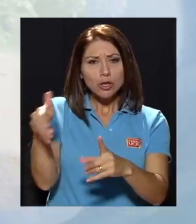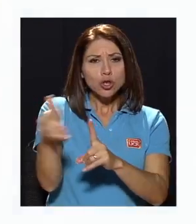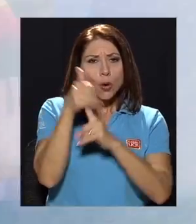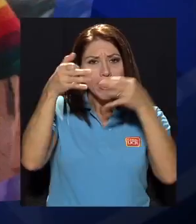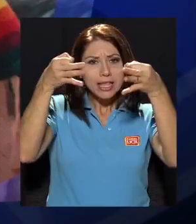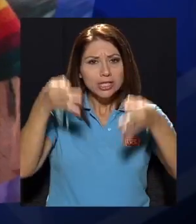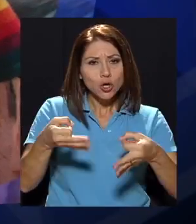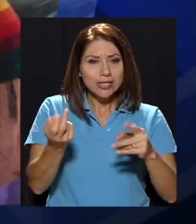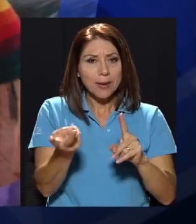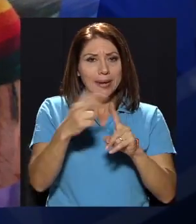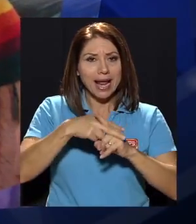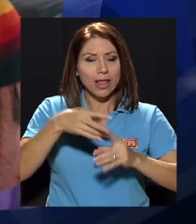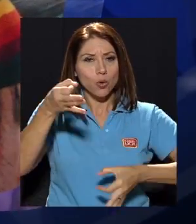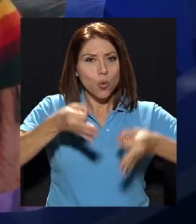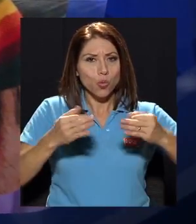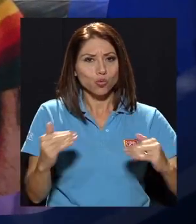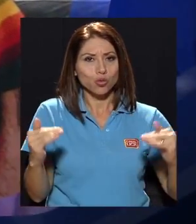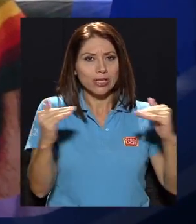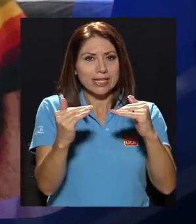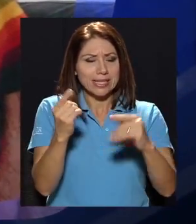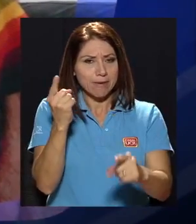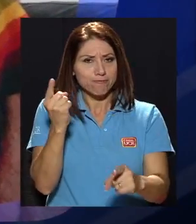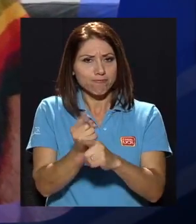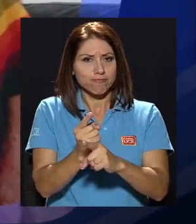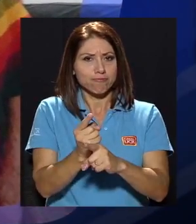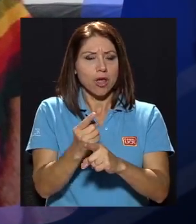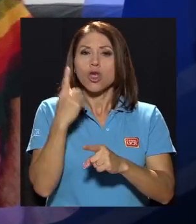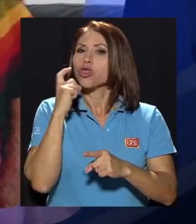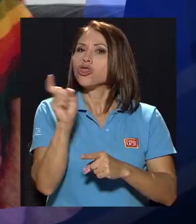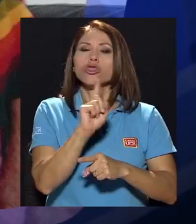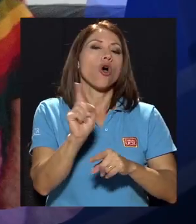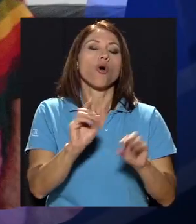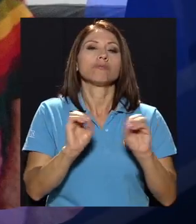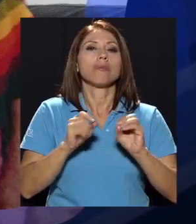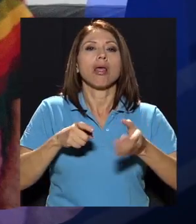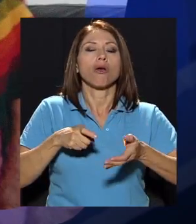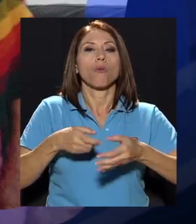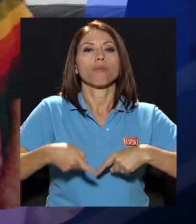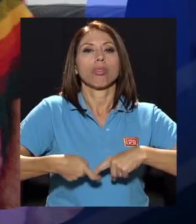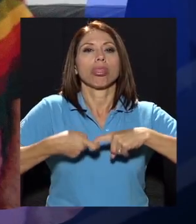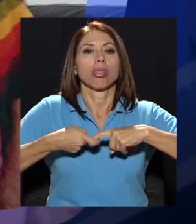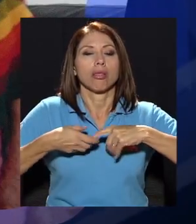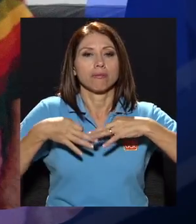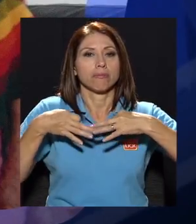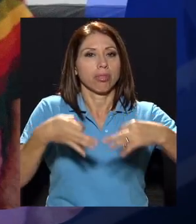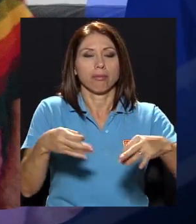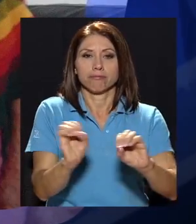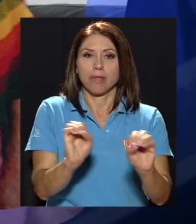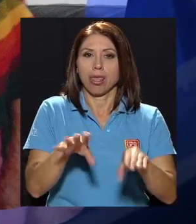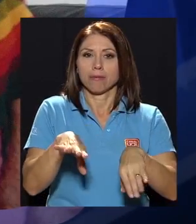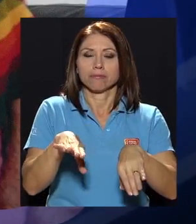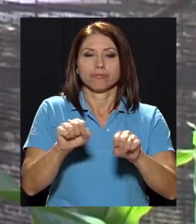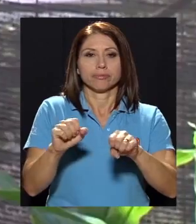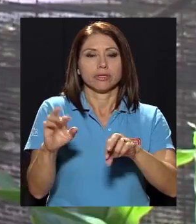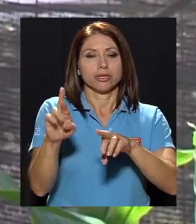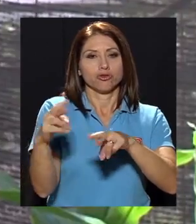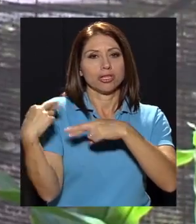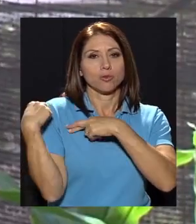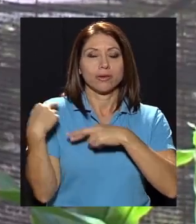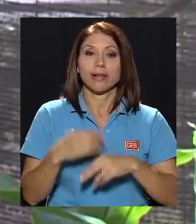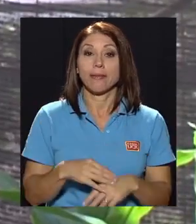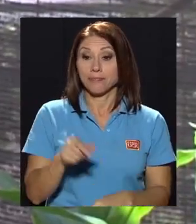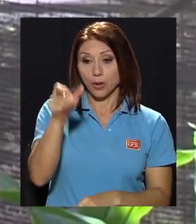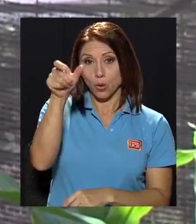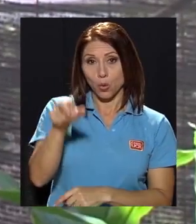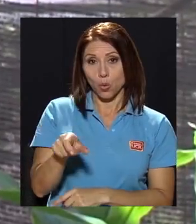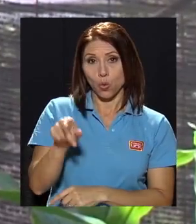la justicia y es oportuno, pues no deja asuntos pendientes en la gestión de su cargo. Werner es una persona muy